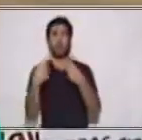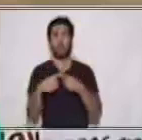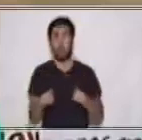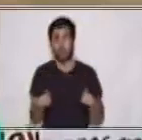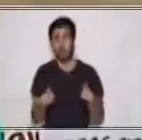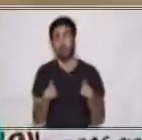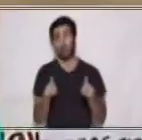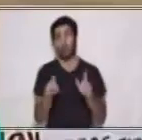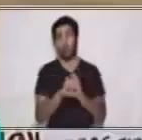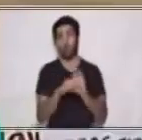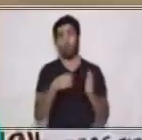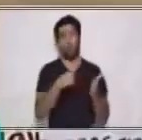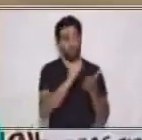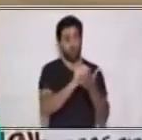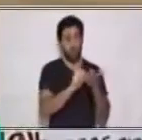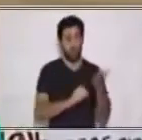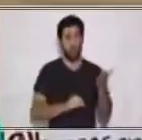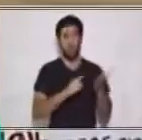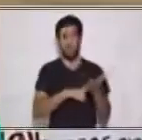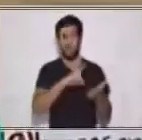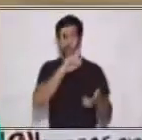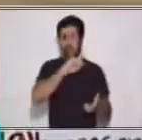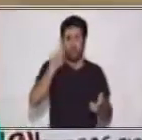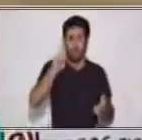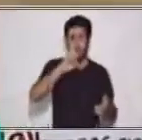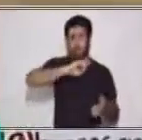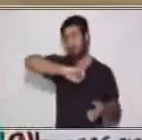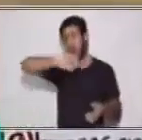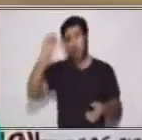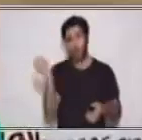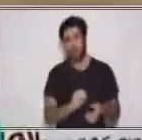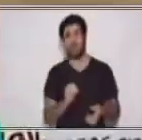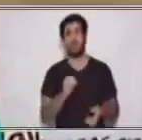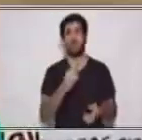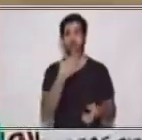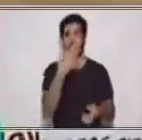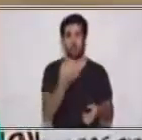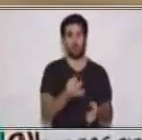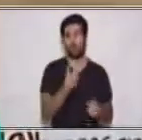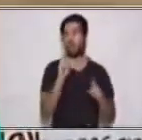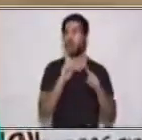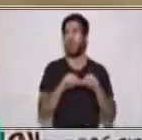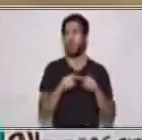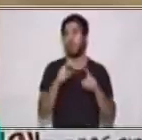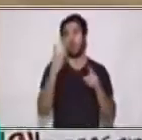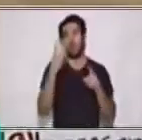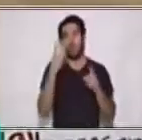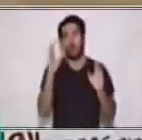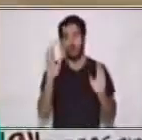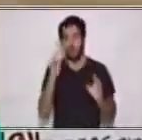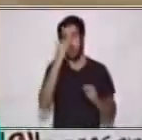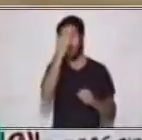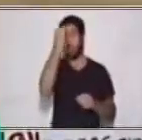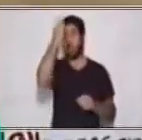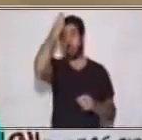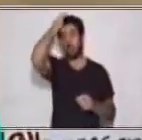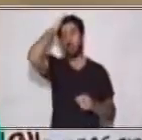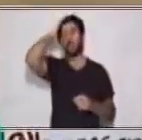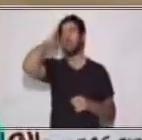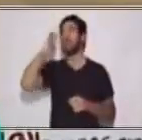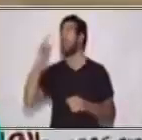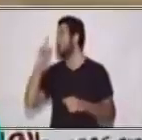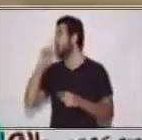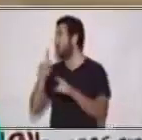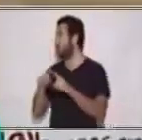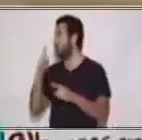afirmando es totalmente verdadero, ya que como vemos puede ser verdadero o falso. Y confiabilidad es que los datos que